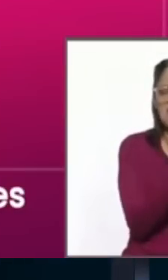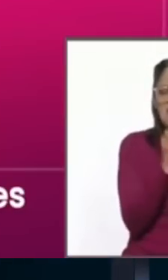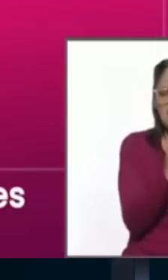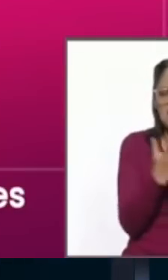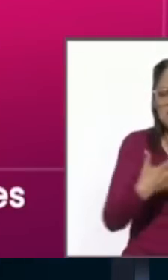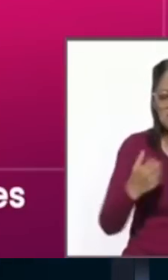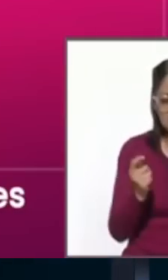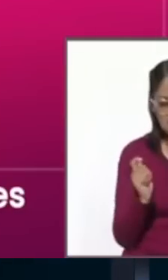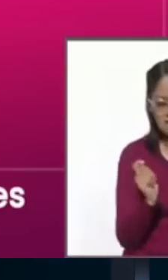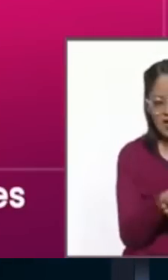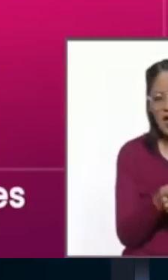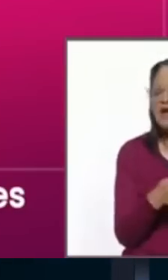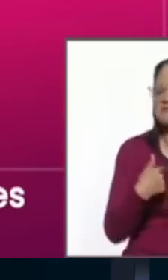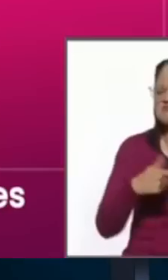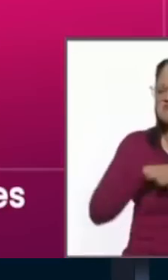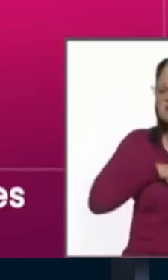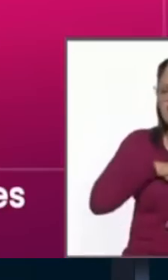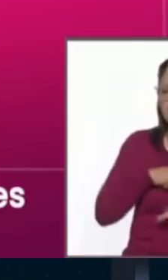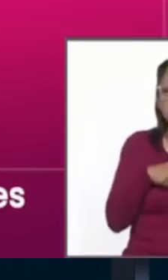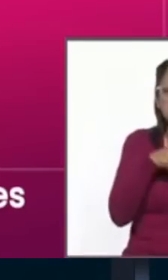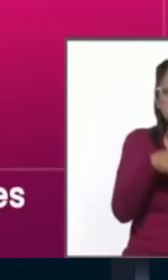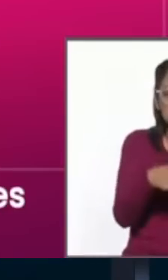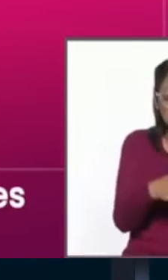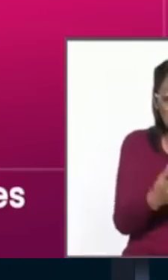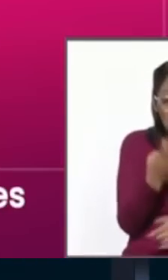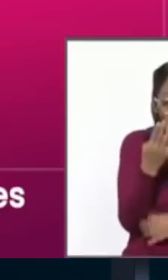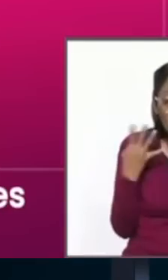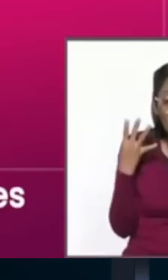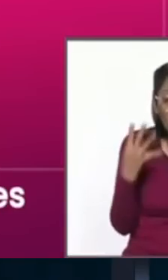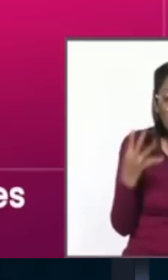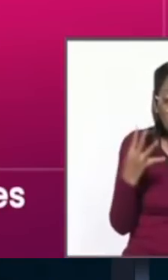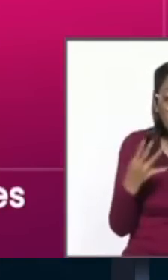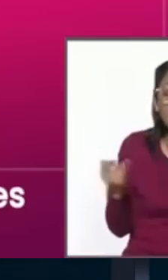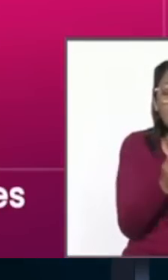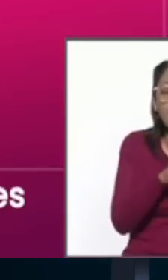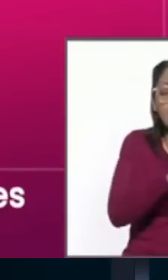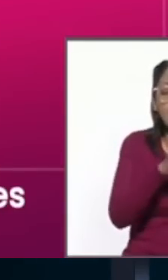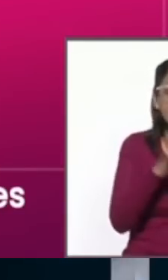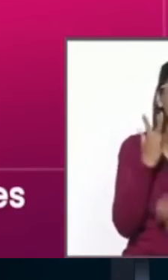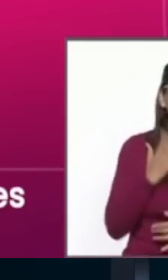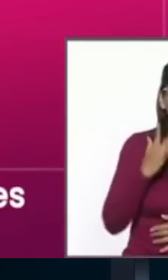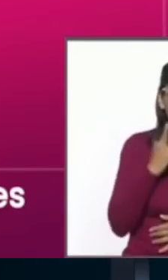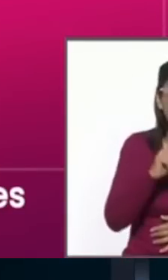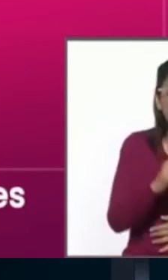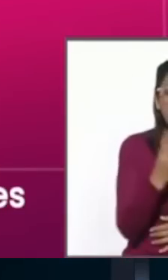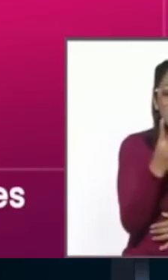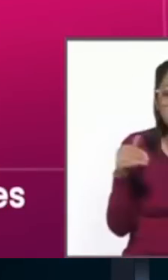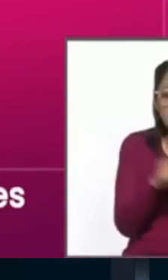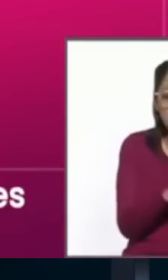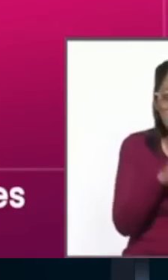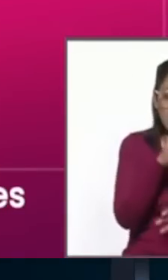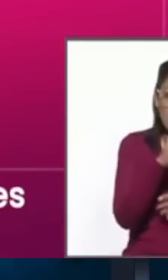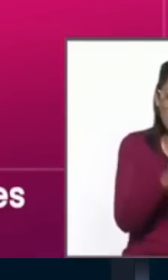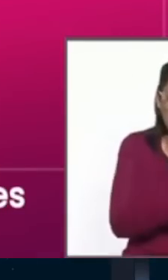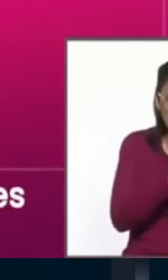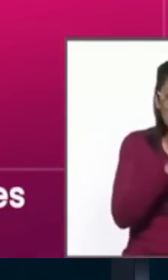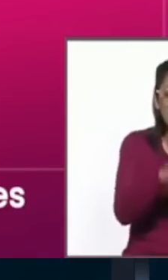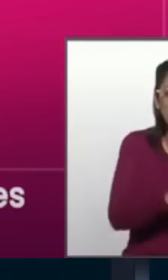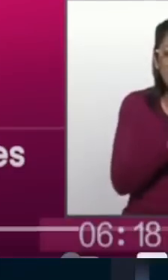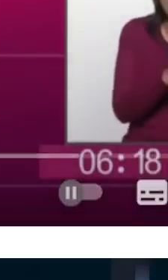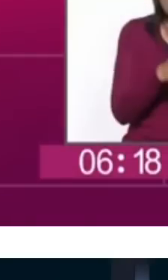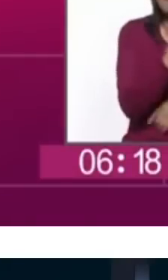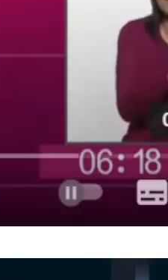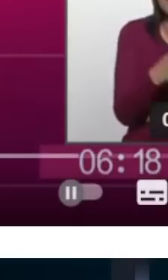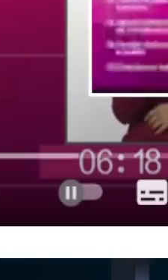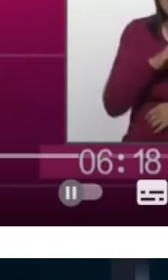se les entregaron. 9. Apoyo para gasolina de 22 mil pesos anuales. 10. Pago ilimitado de peajes.